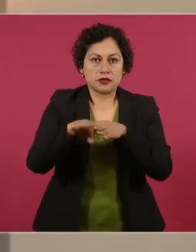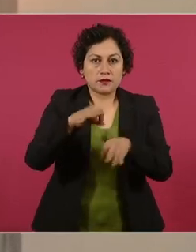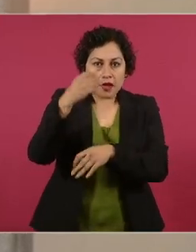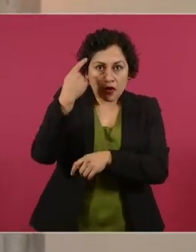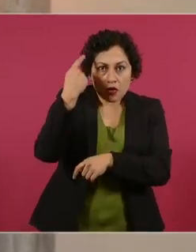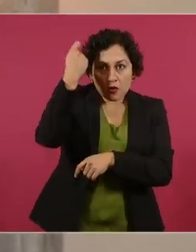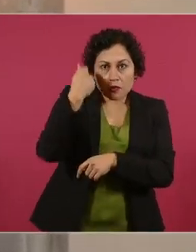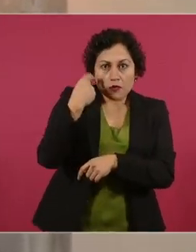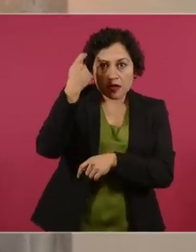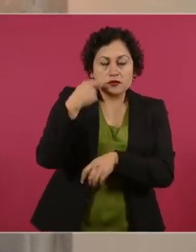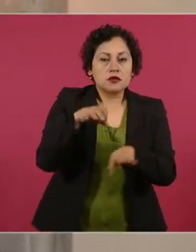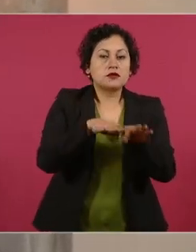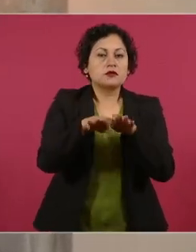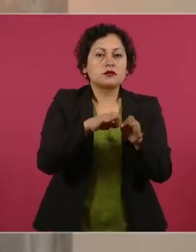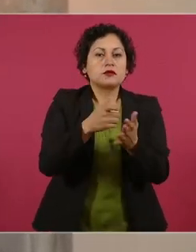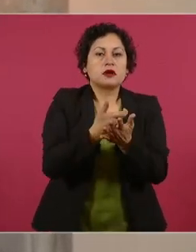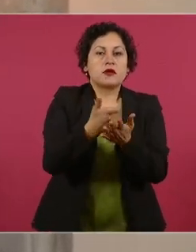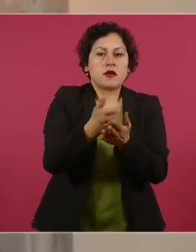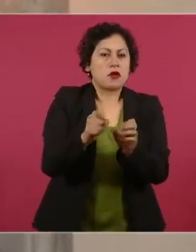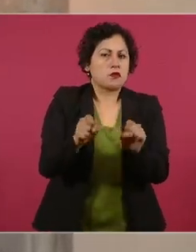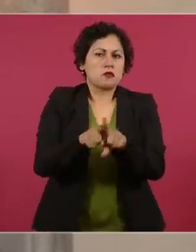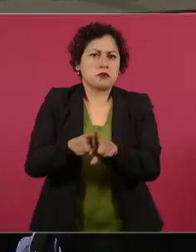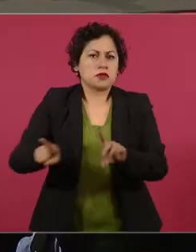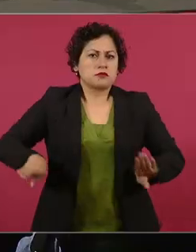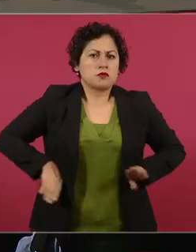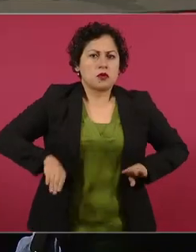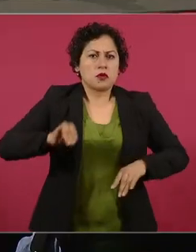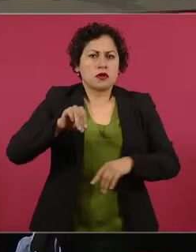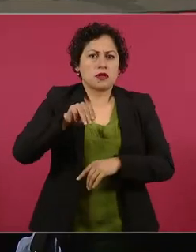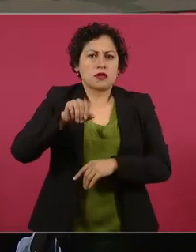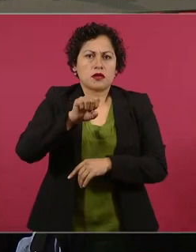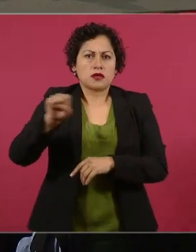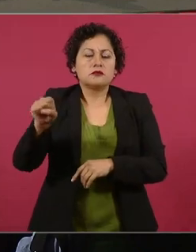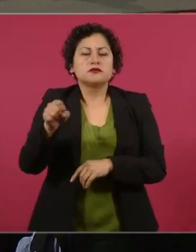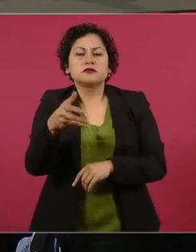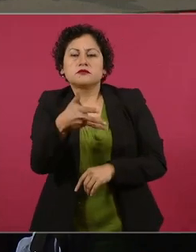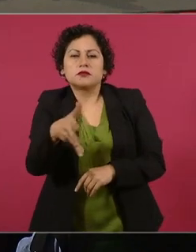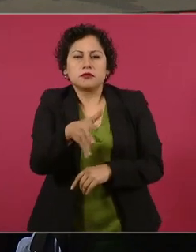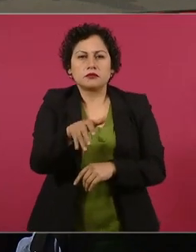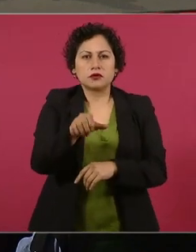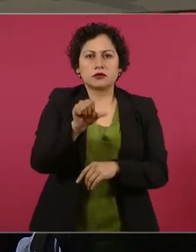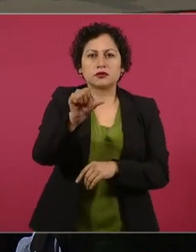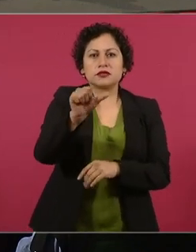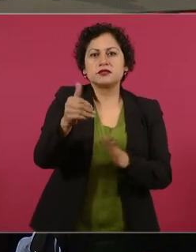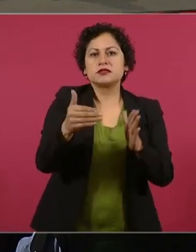salario promedio del Instituto Mexicano del Seguro Social. Estamos hablando de